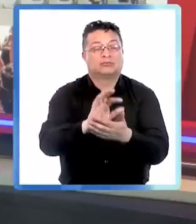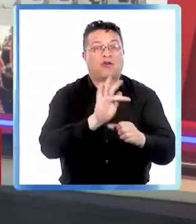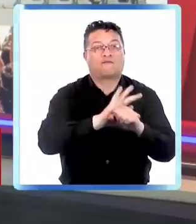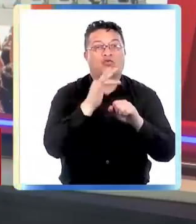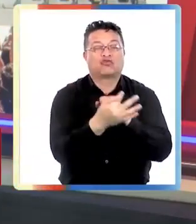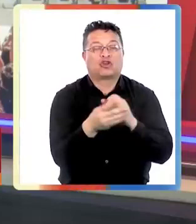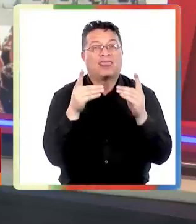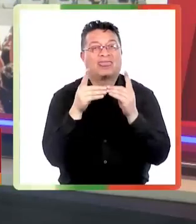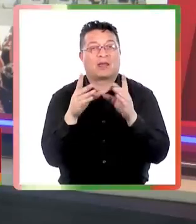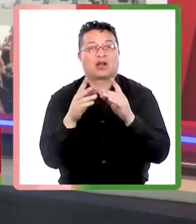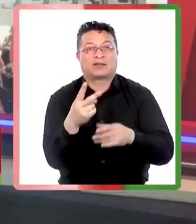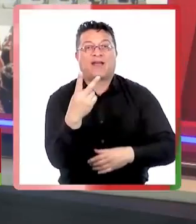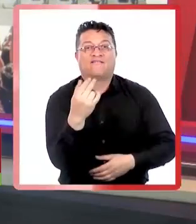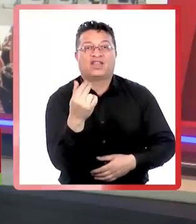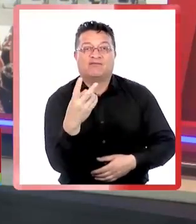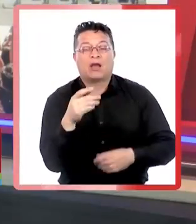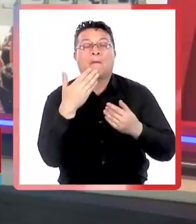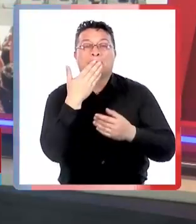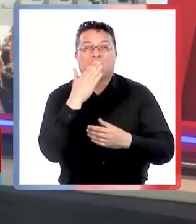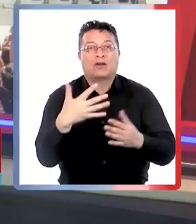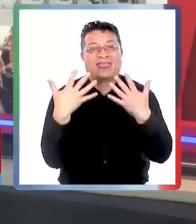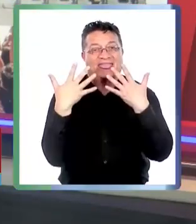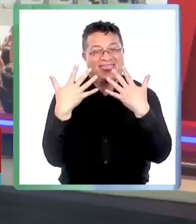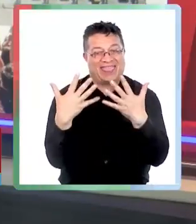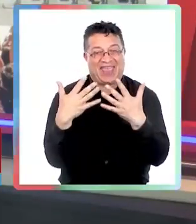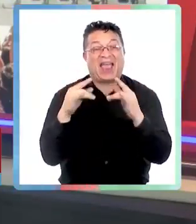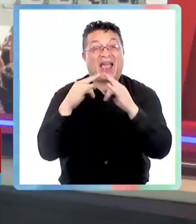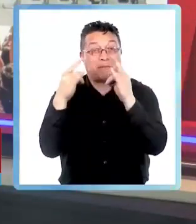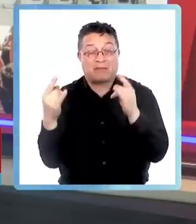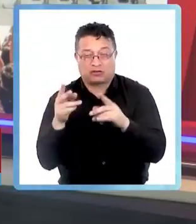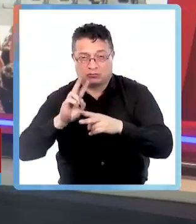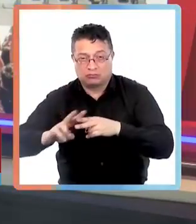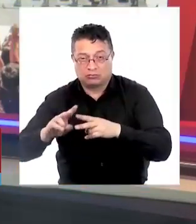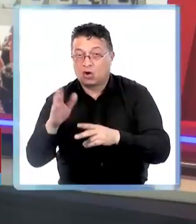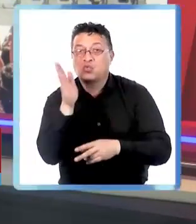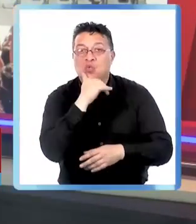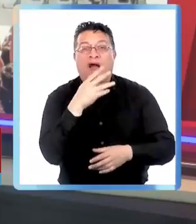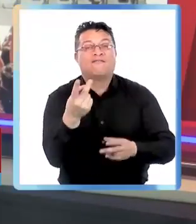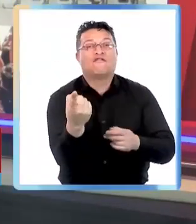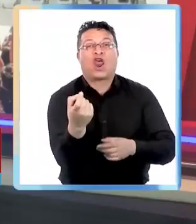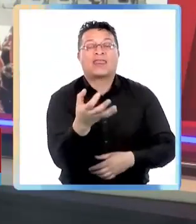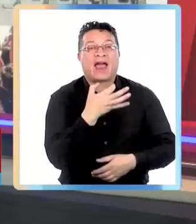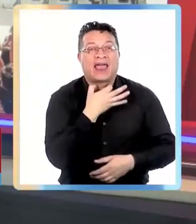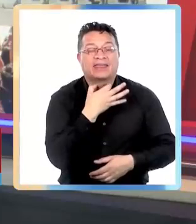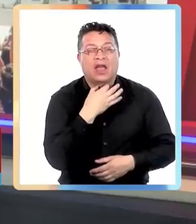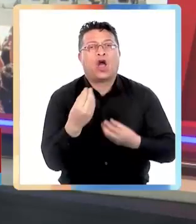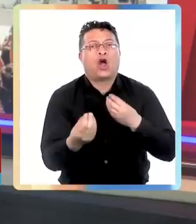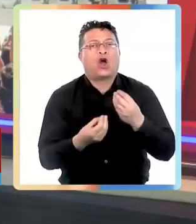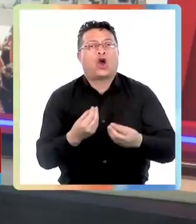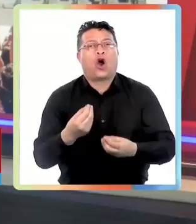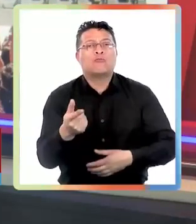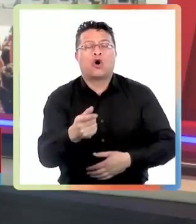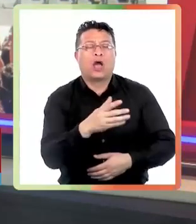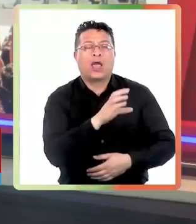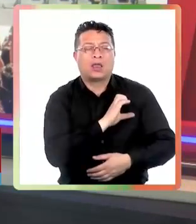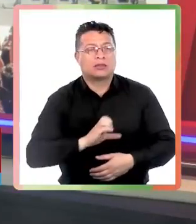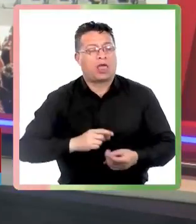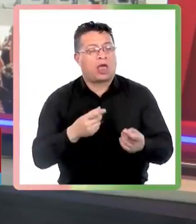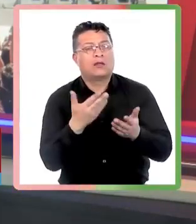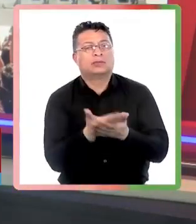de pesos a la Fundación Democracia Viva para mejorar 10 campamentos, no hubo boleta de garantía. ¿Y cómo el Estado